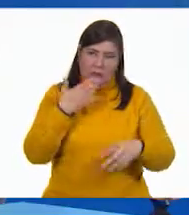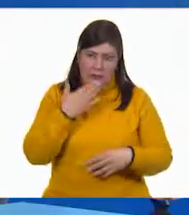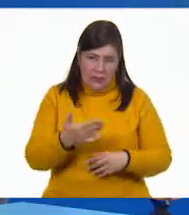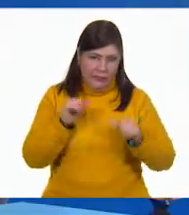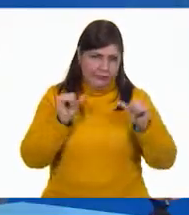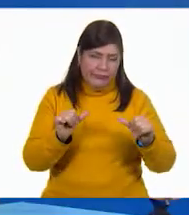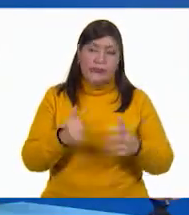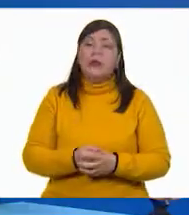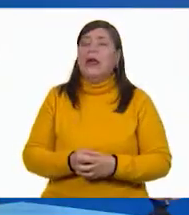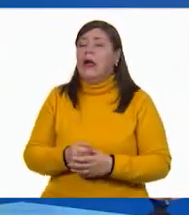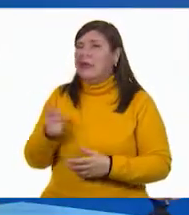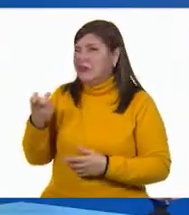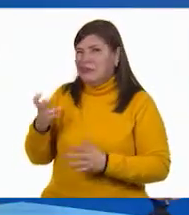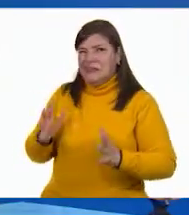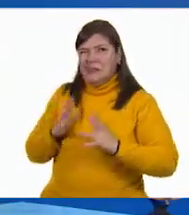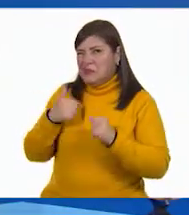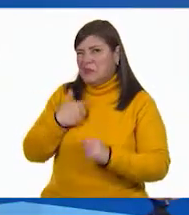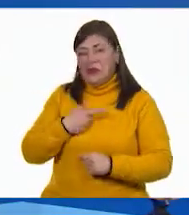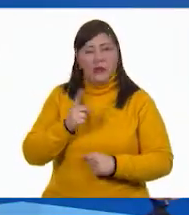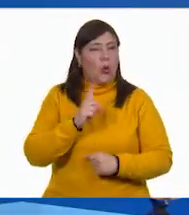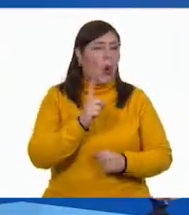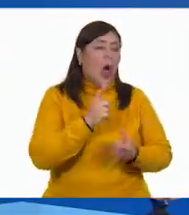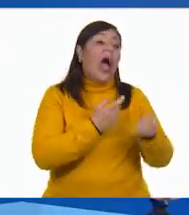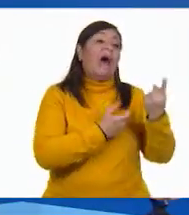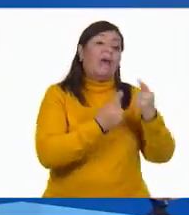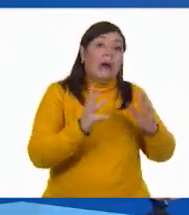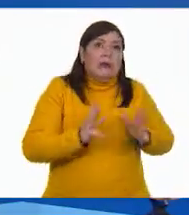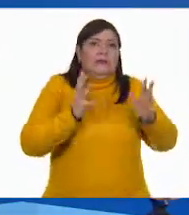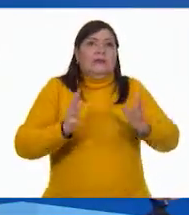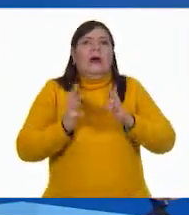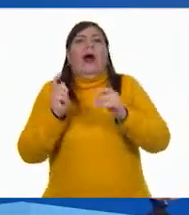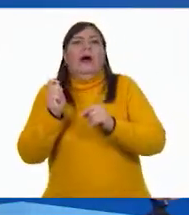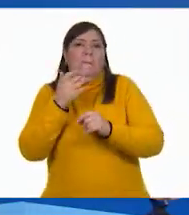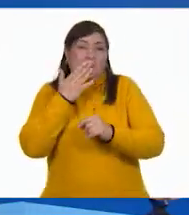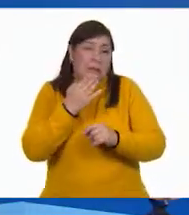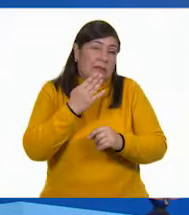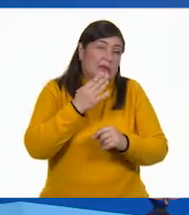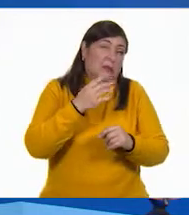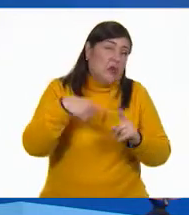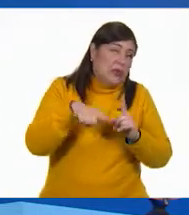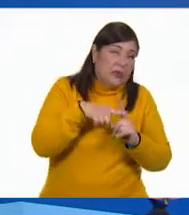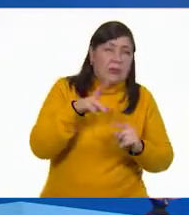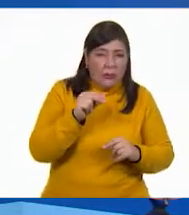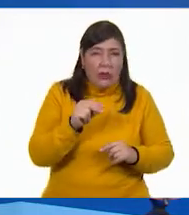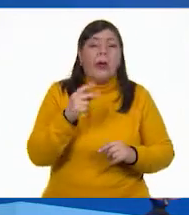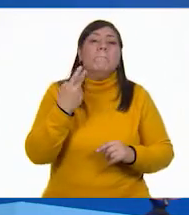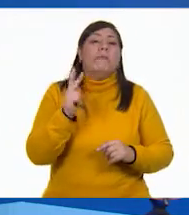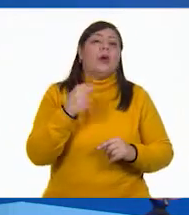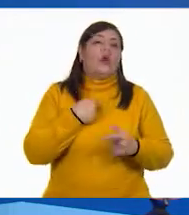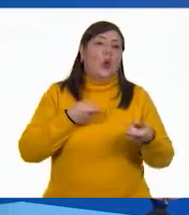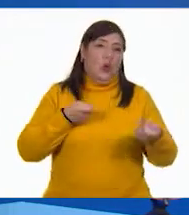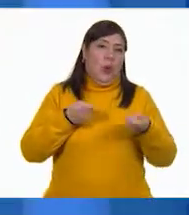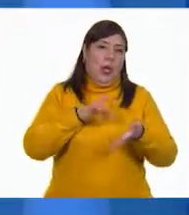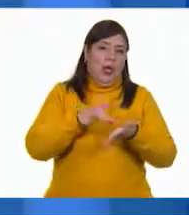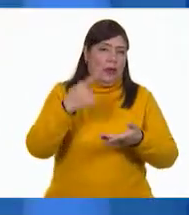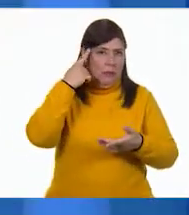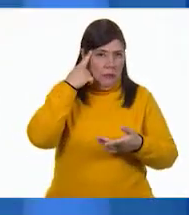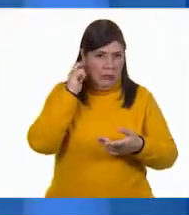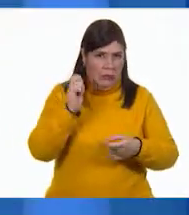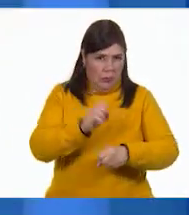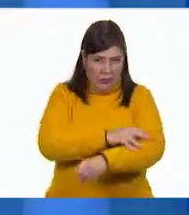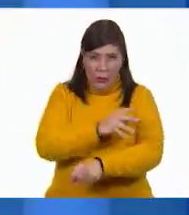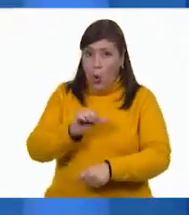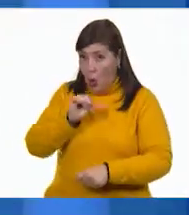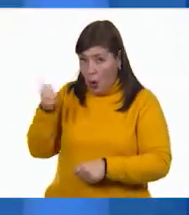A mí tampoco. Hay sorpresas que no son nada agradables, pero hay que recordar que tenemos control de nuestras emociones. ¿Hacemos una